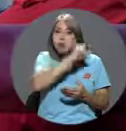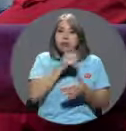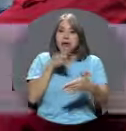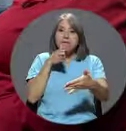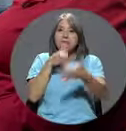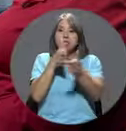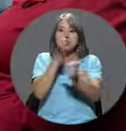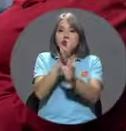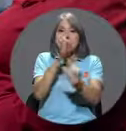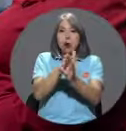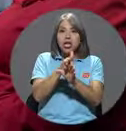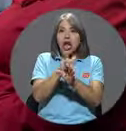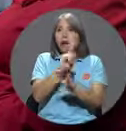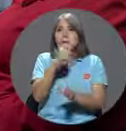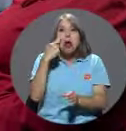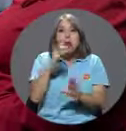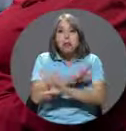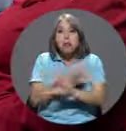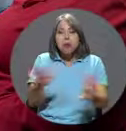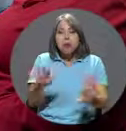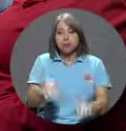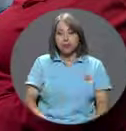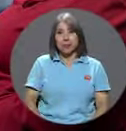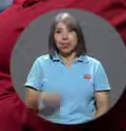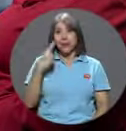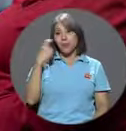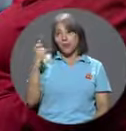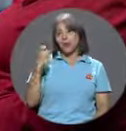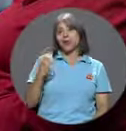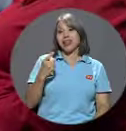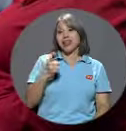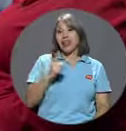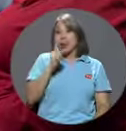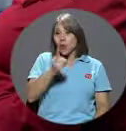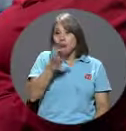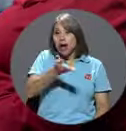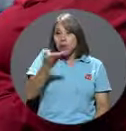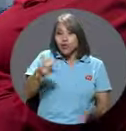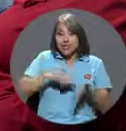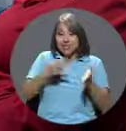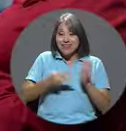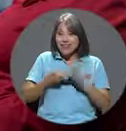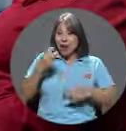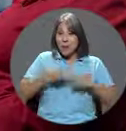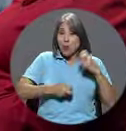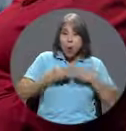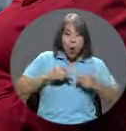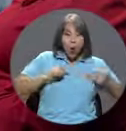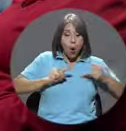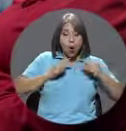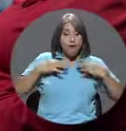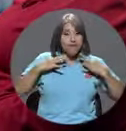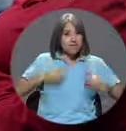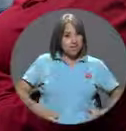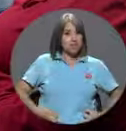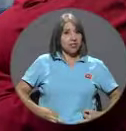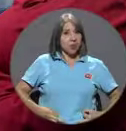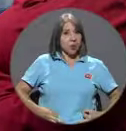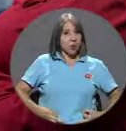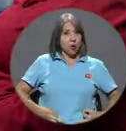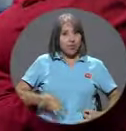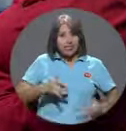podría estar sufriendo, porque como bien lo mencionaba Idalí, una cosa es el trastorno físico o el malestar físico,